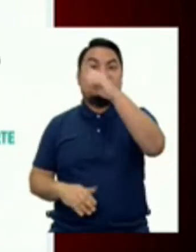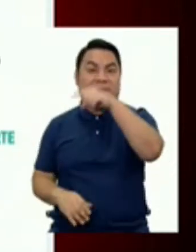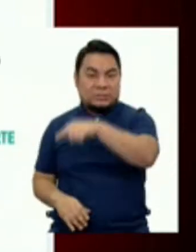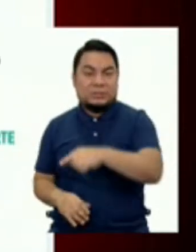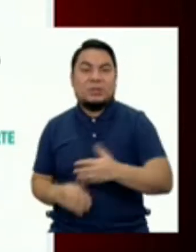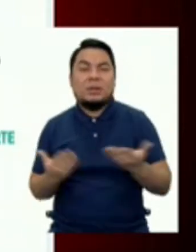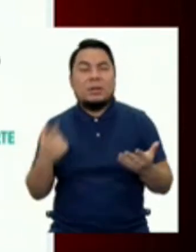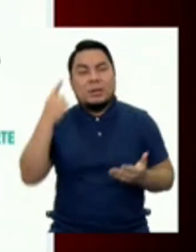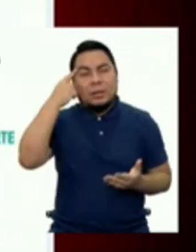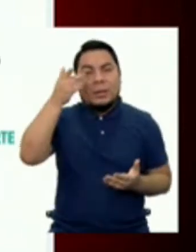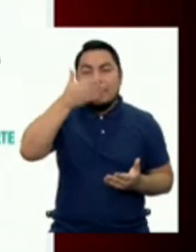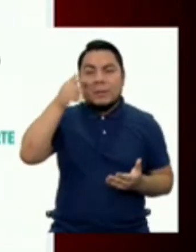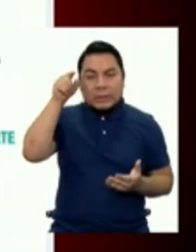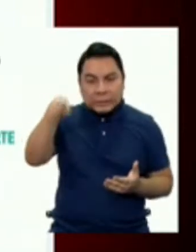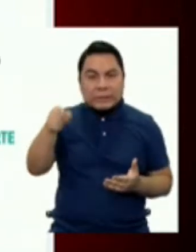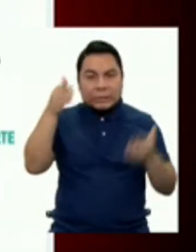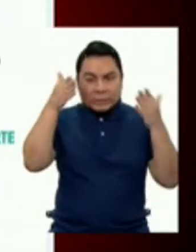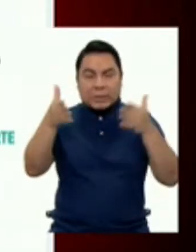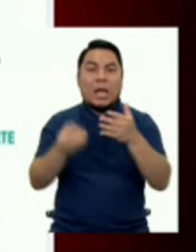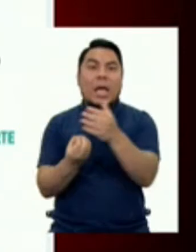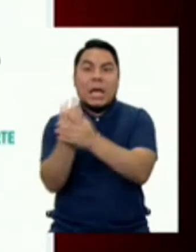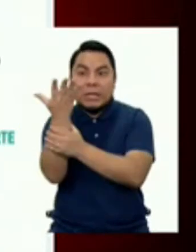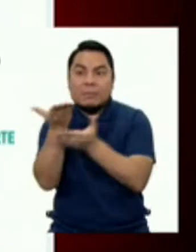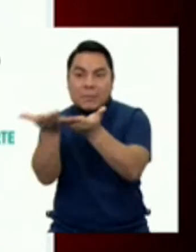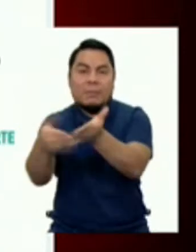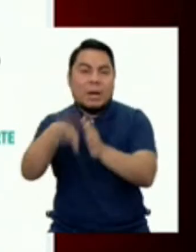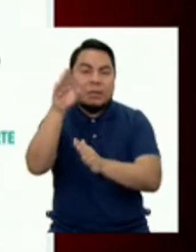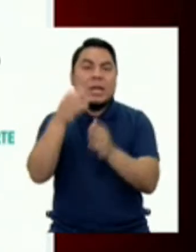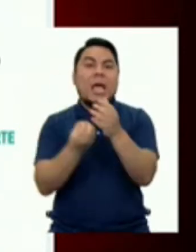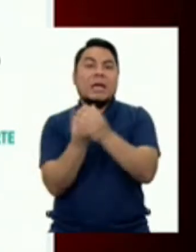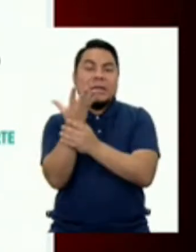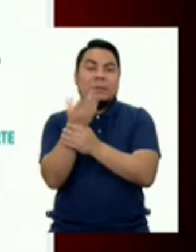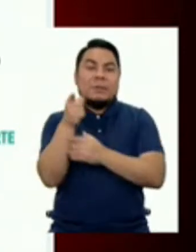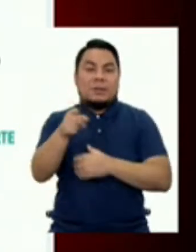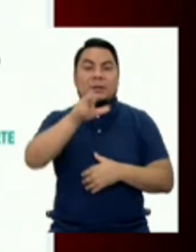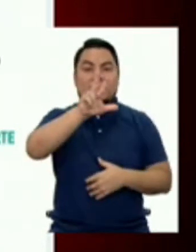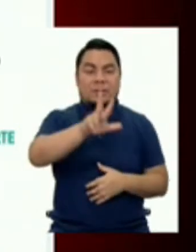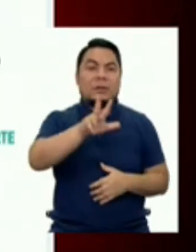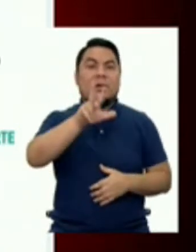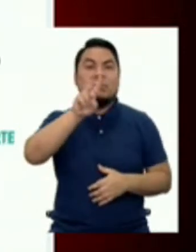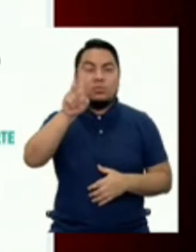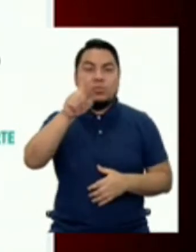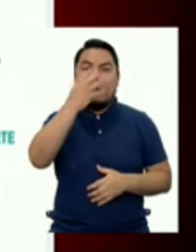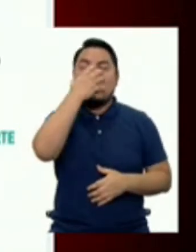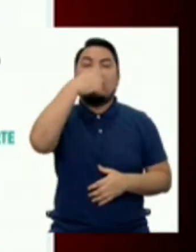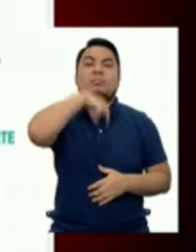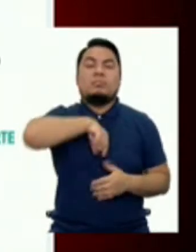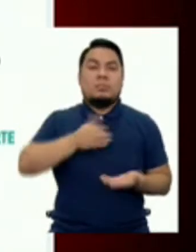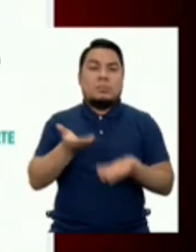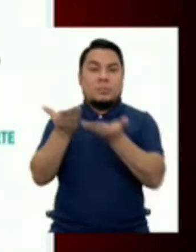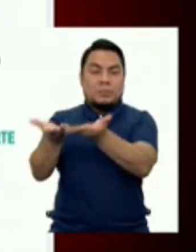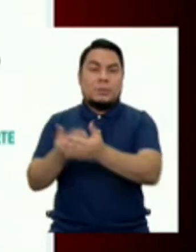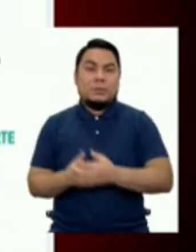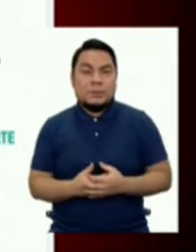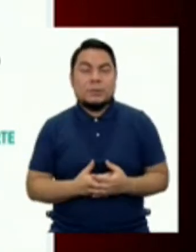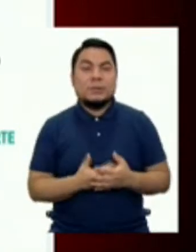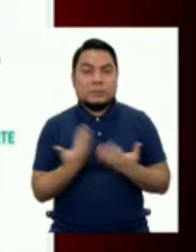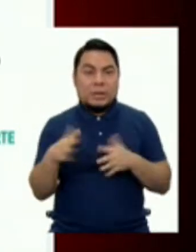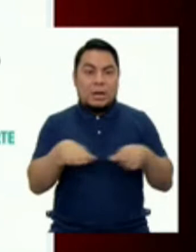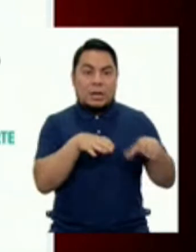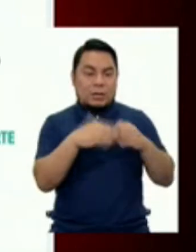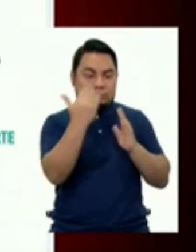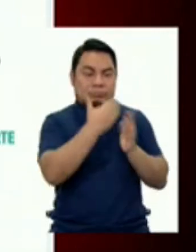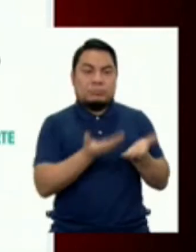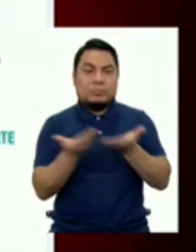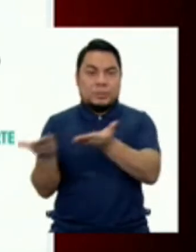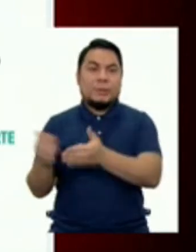Entonces estamos priorizando regiones como Arequipa, con estos 31 ventiladores mecánicos que está viendo